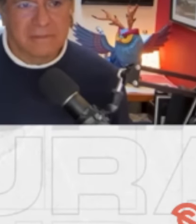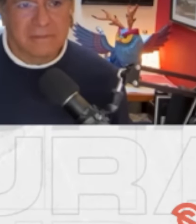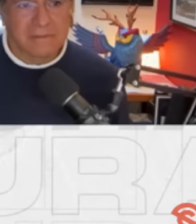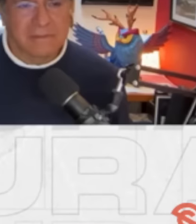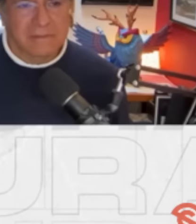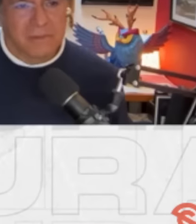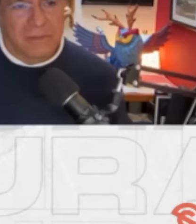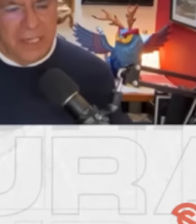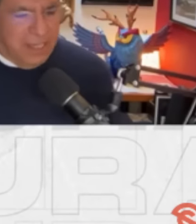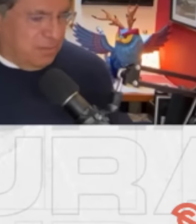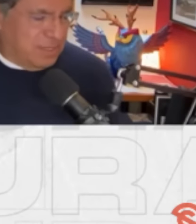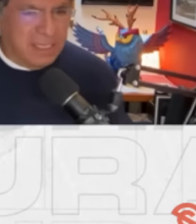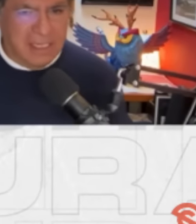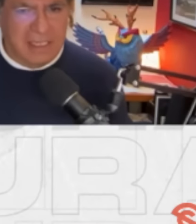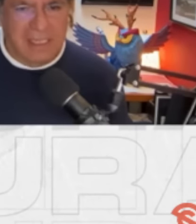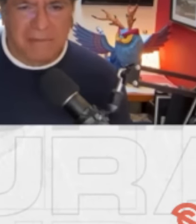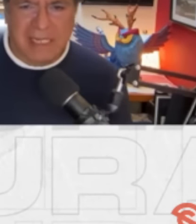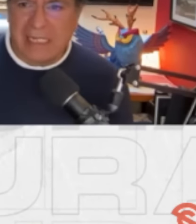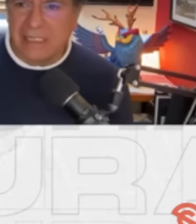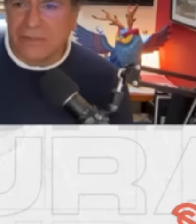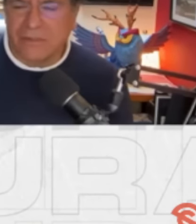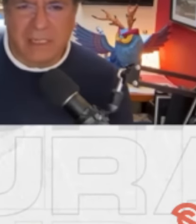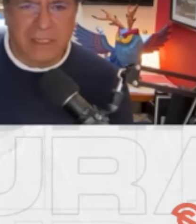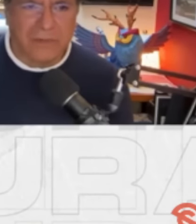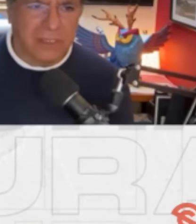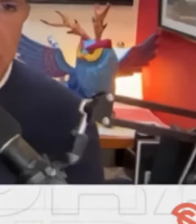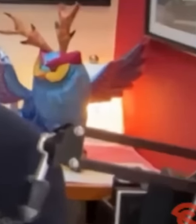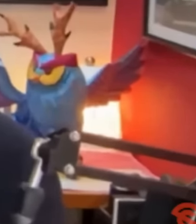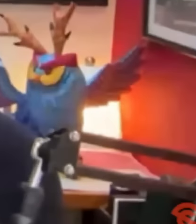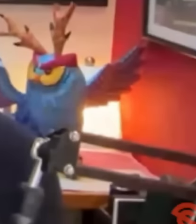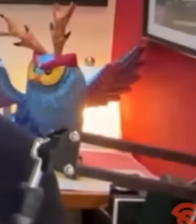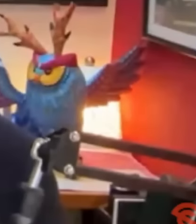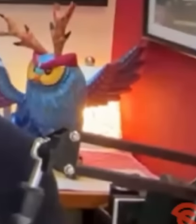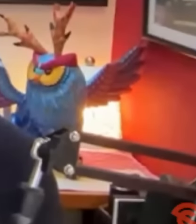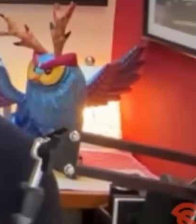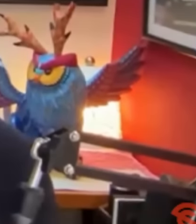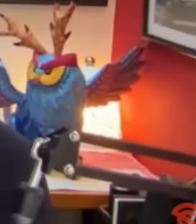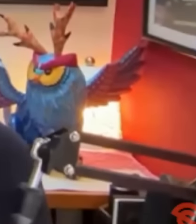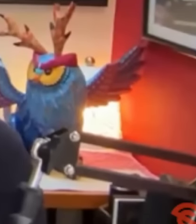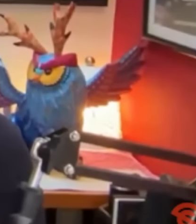Jaime? Querido Vicente, me encantó el discurso.